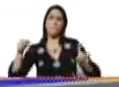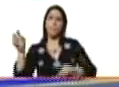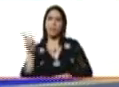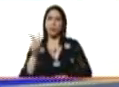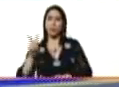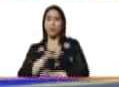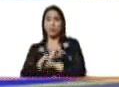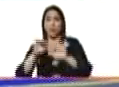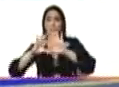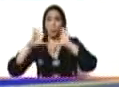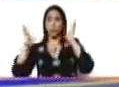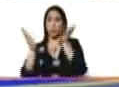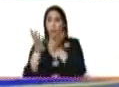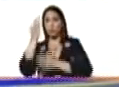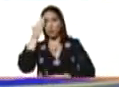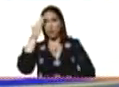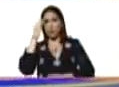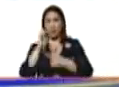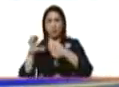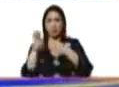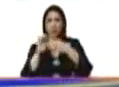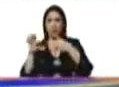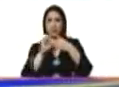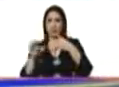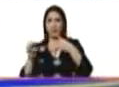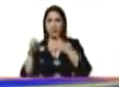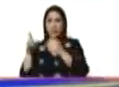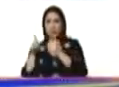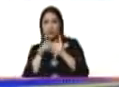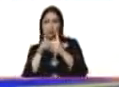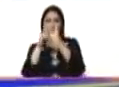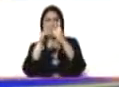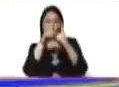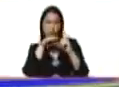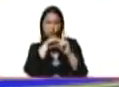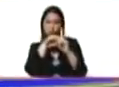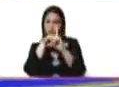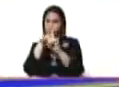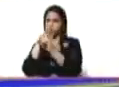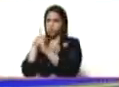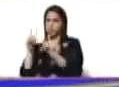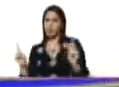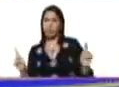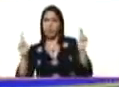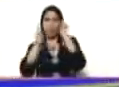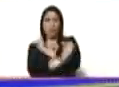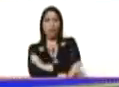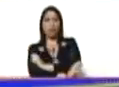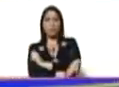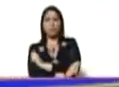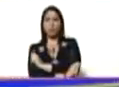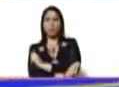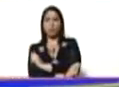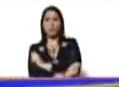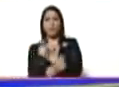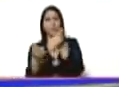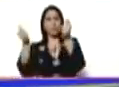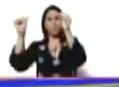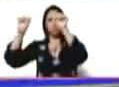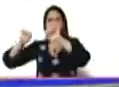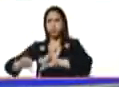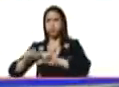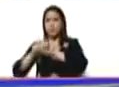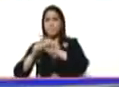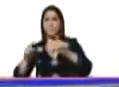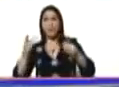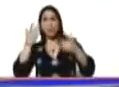sabe que la estrategia de asedio, de acoso, de cambio de régimen, fracasó para el